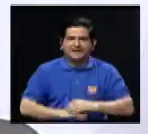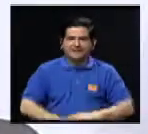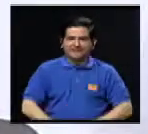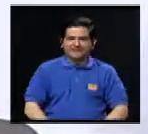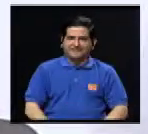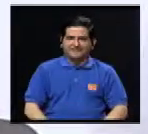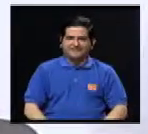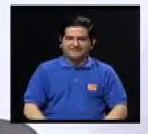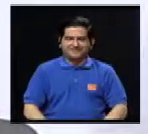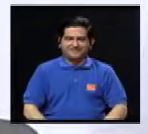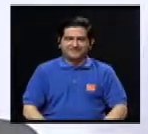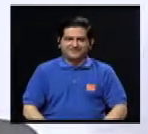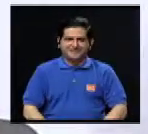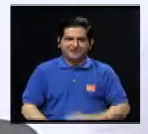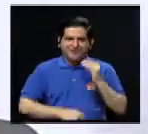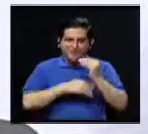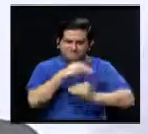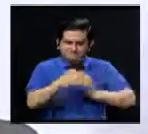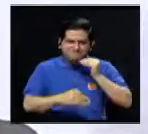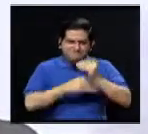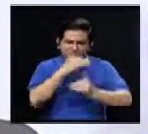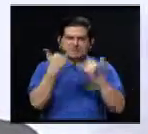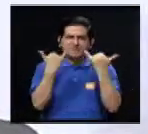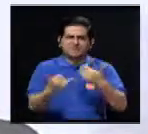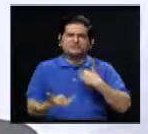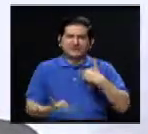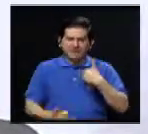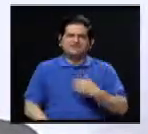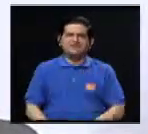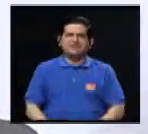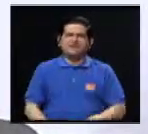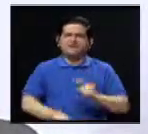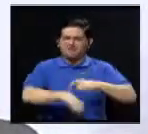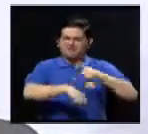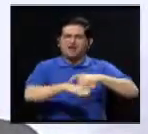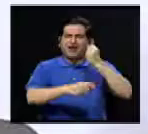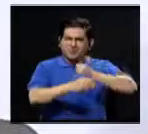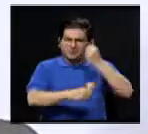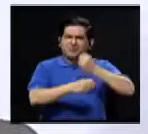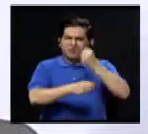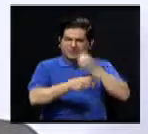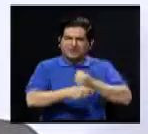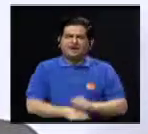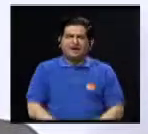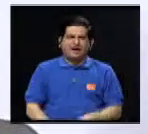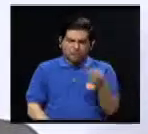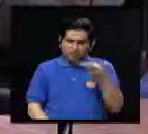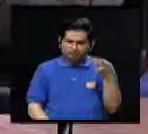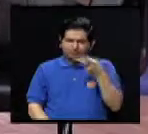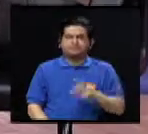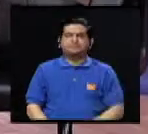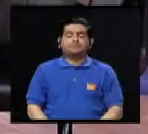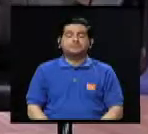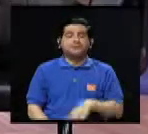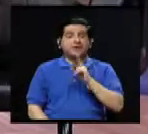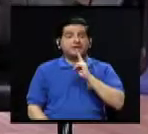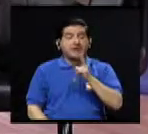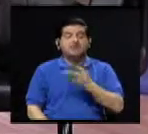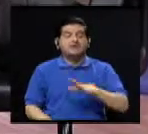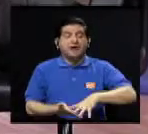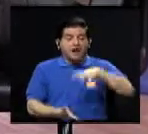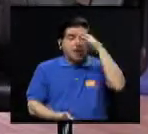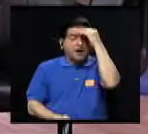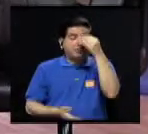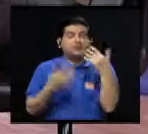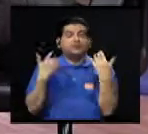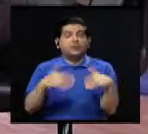Sí, la verdad es que ha sido un proceso, bueno, ya tenemos bastante rato trabajando con Ana Lu. Y realmente hemos